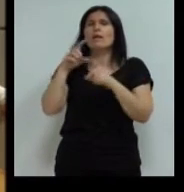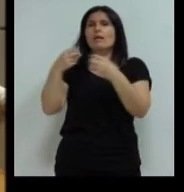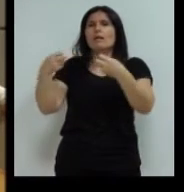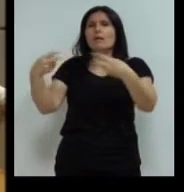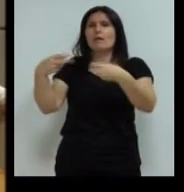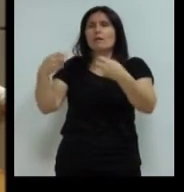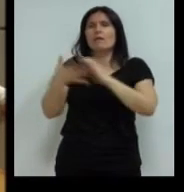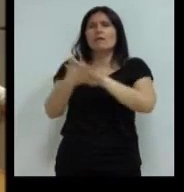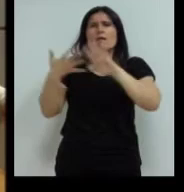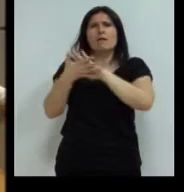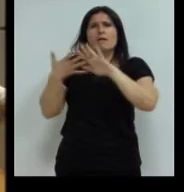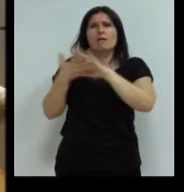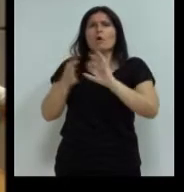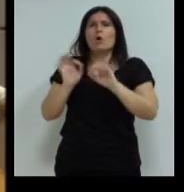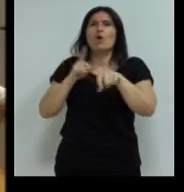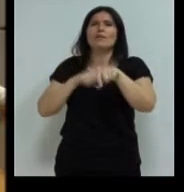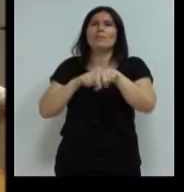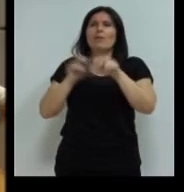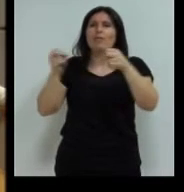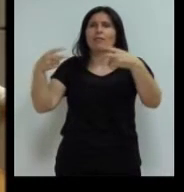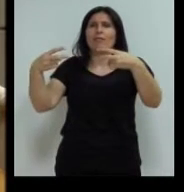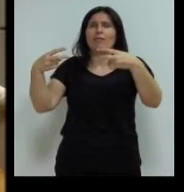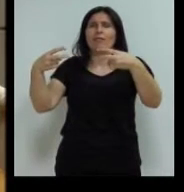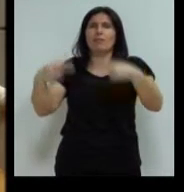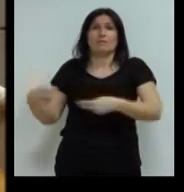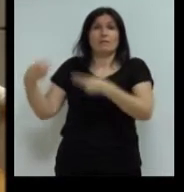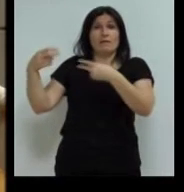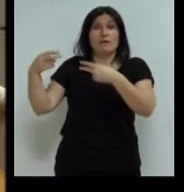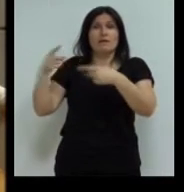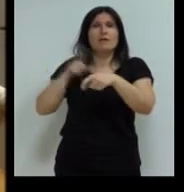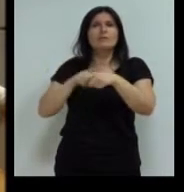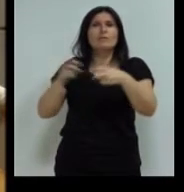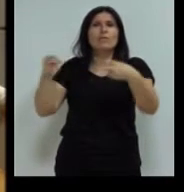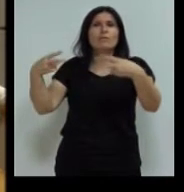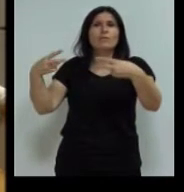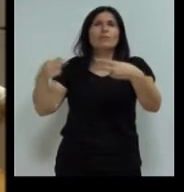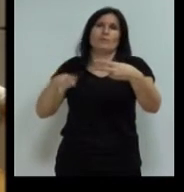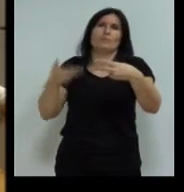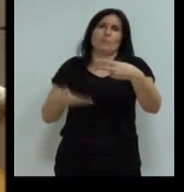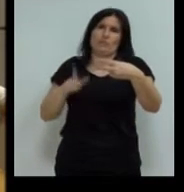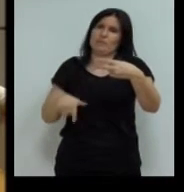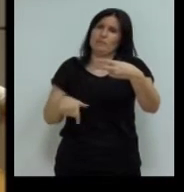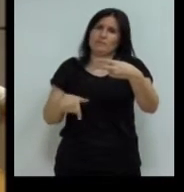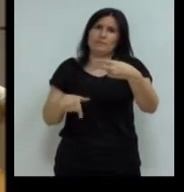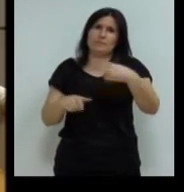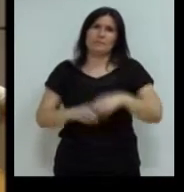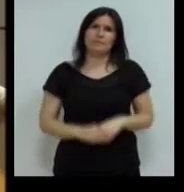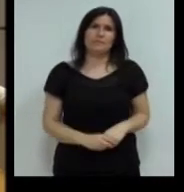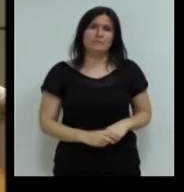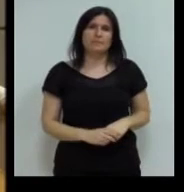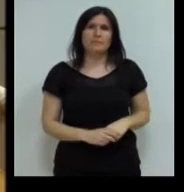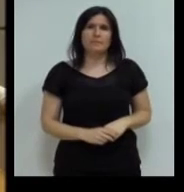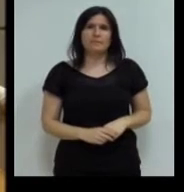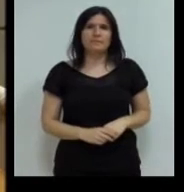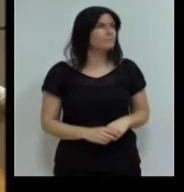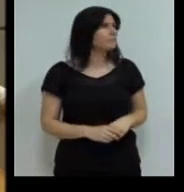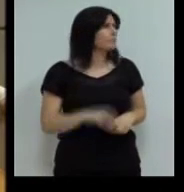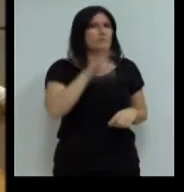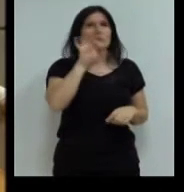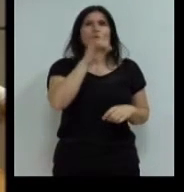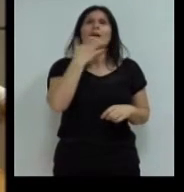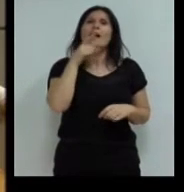el tiempo de exposición, mejor dicho, que está el subtitulado. Que eso iría unido al tema que comentabas de las personas mayores.